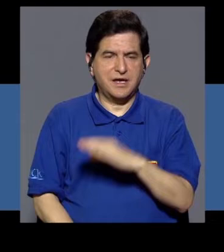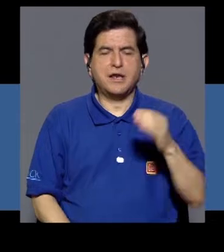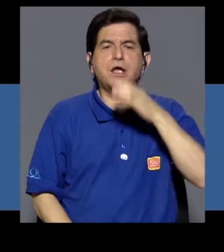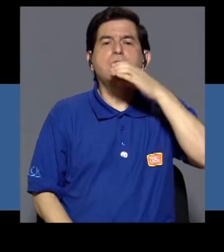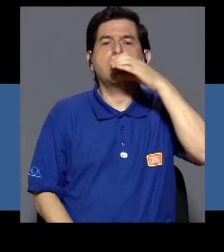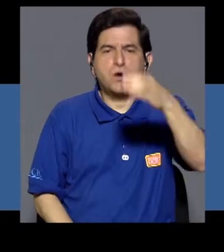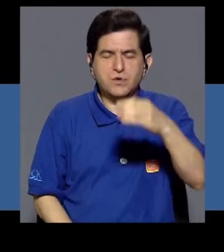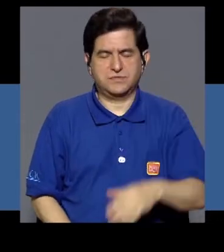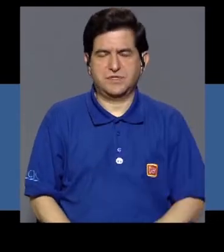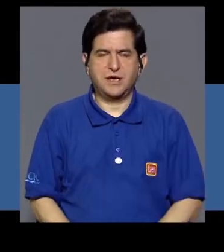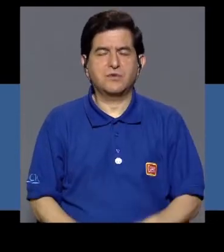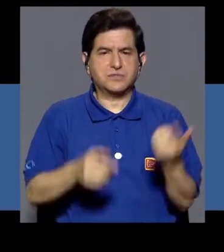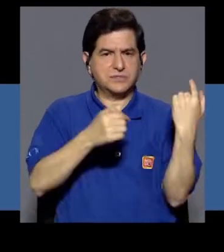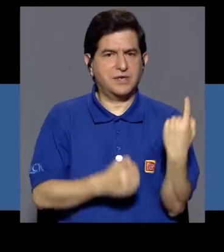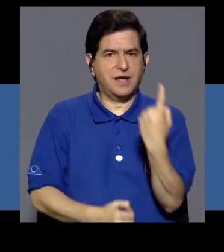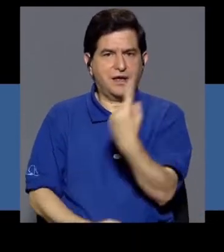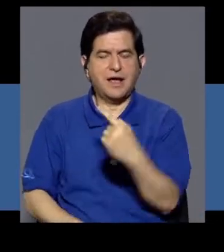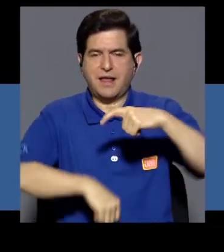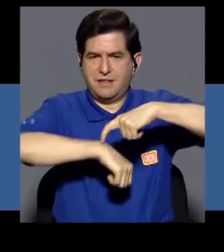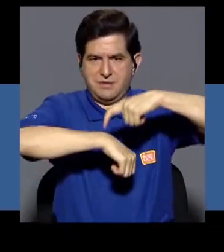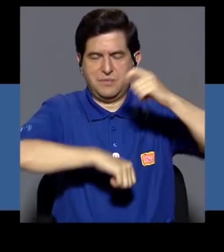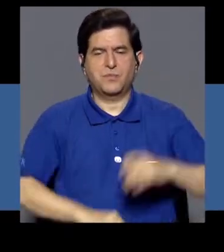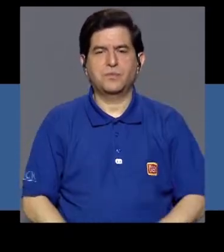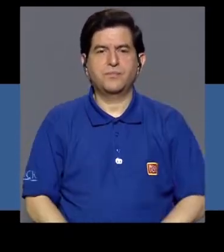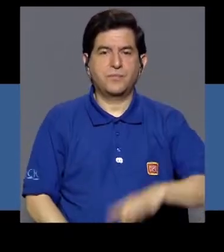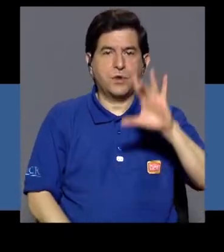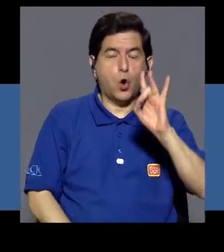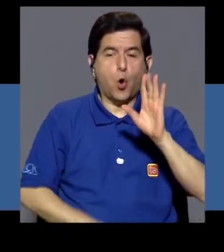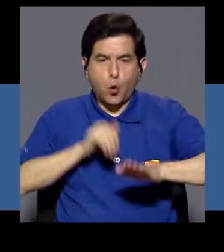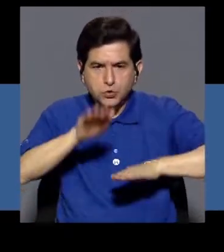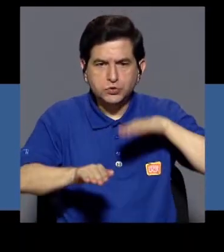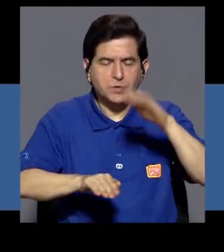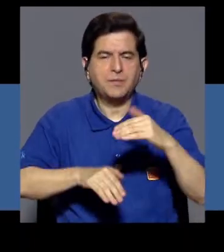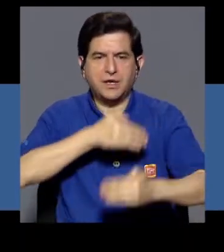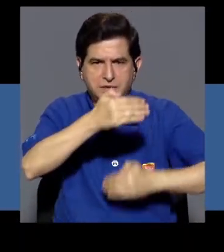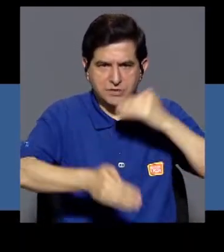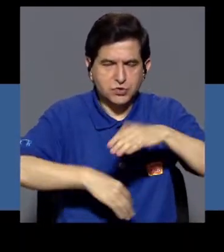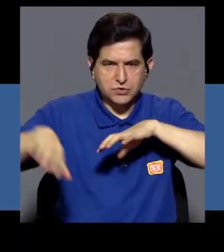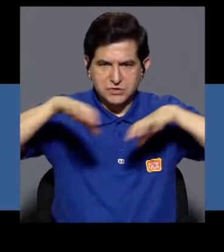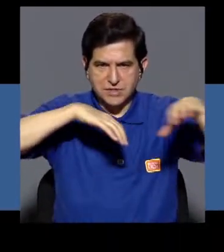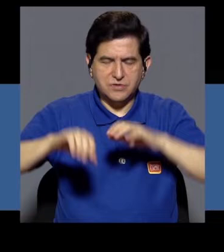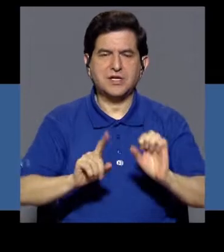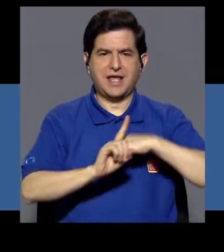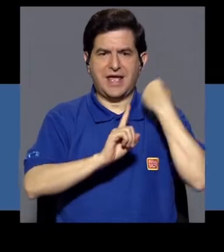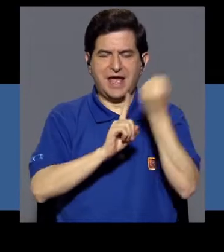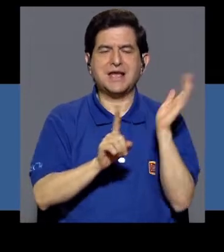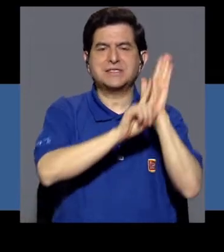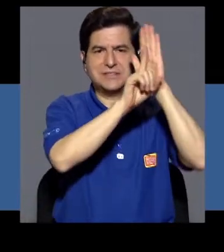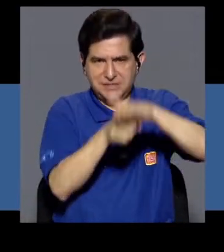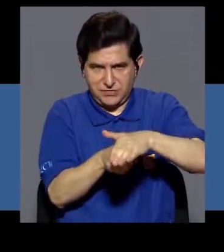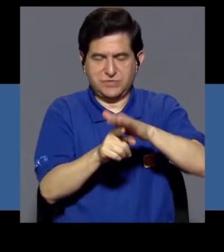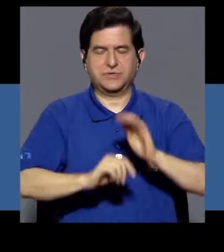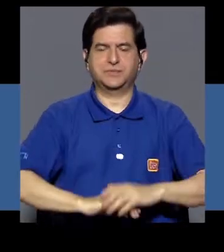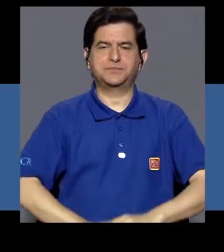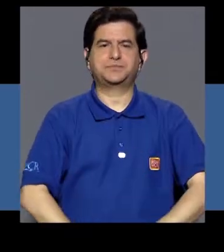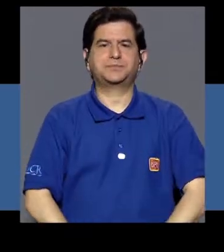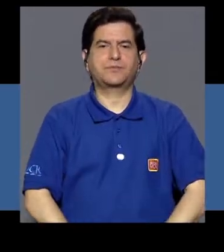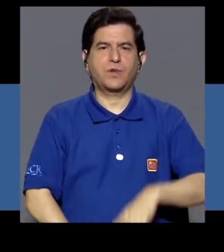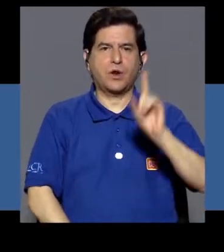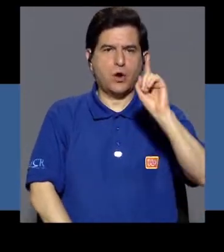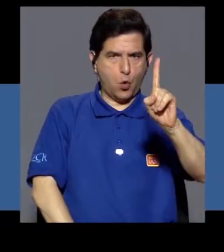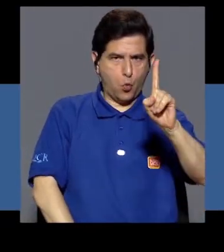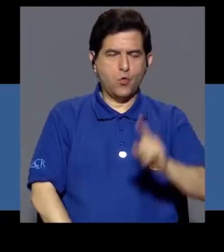Los 8 pasos del protocolo de actuación en situaciones de bullying son: 1. Detección de la situación.